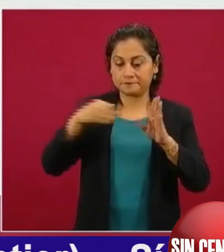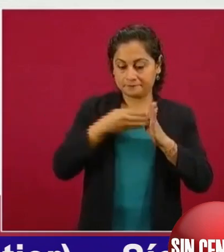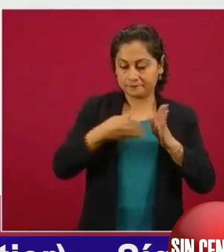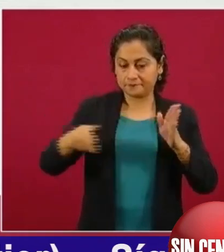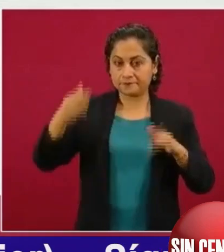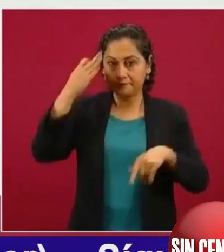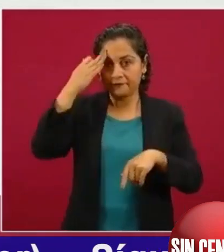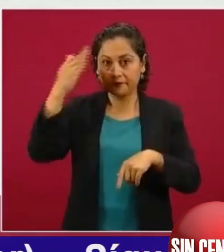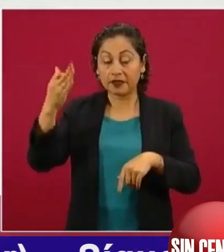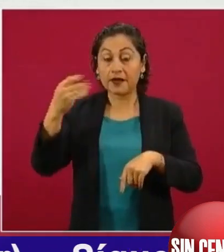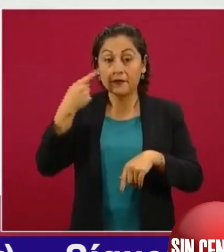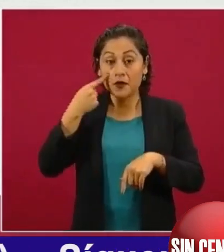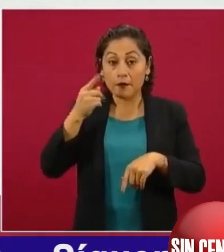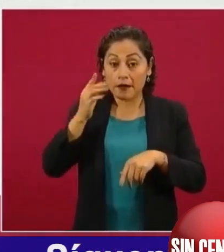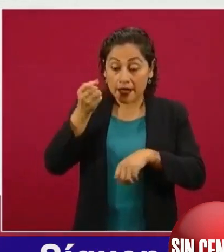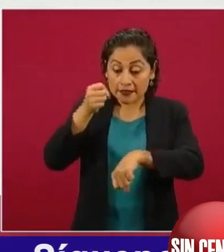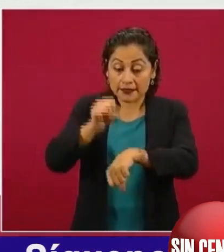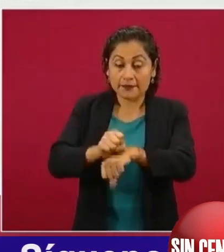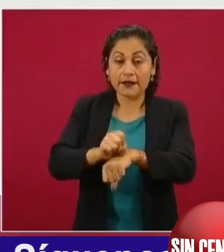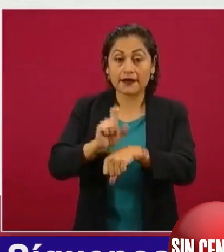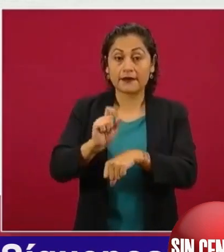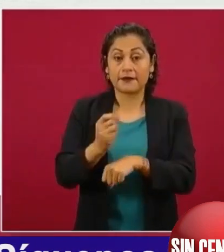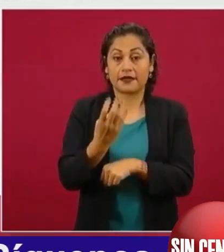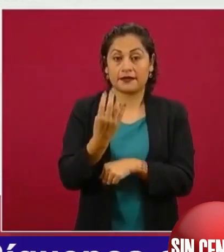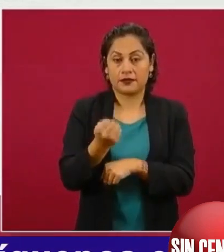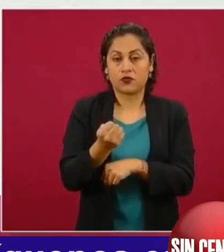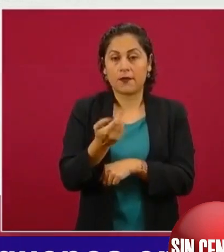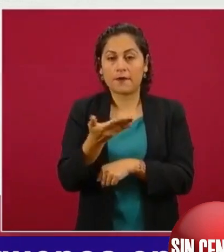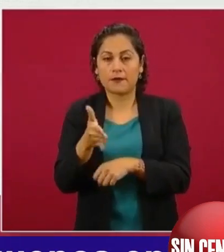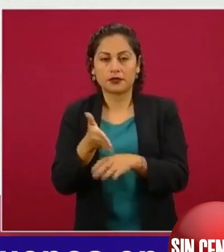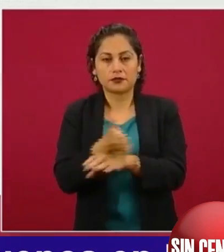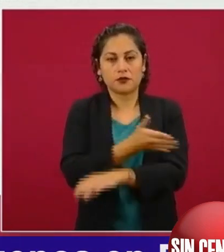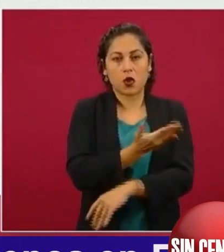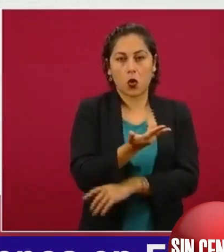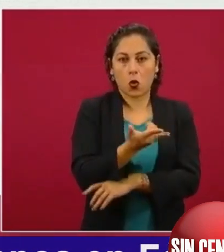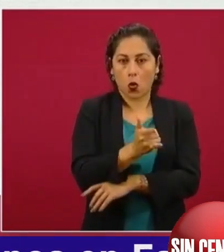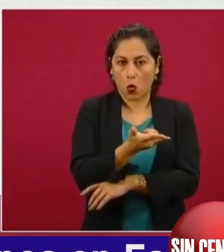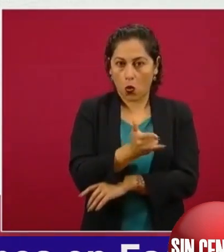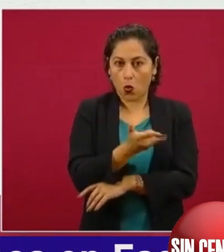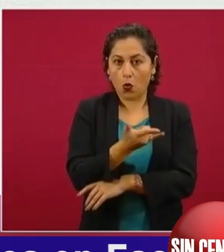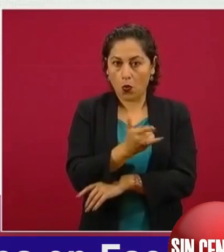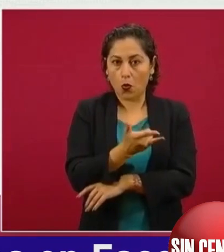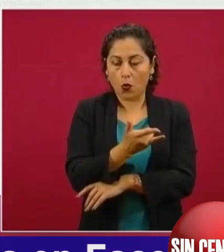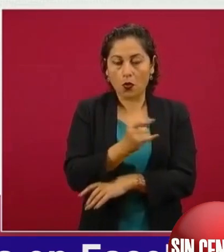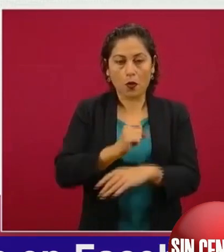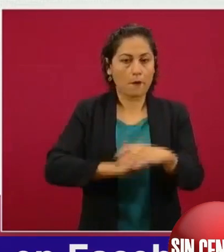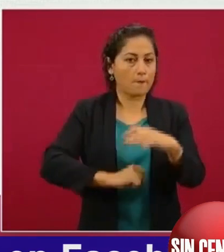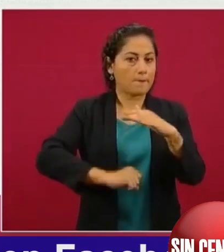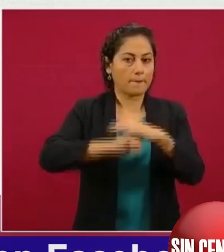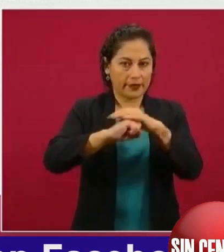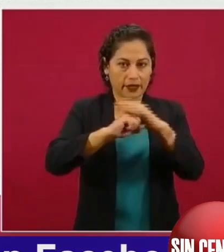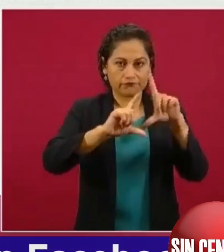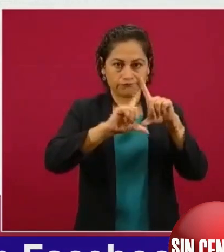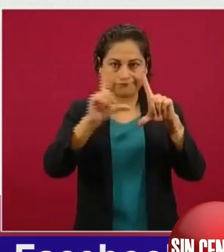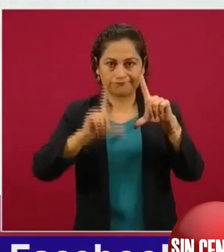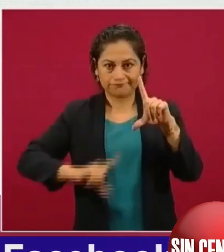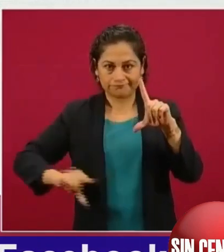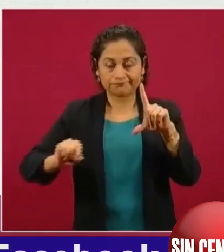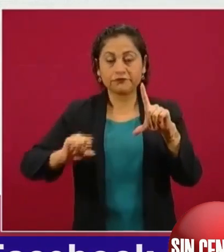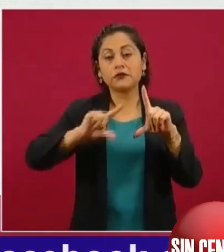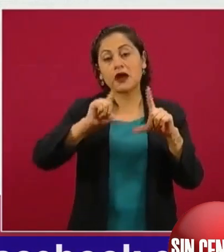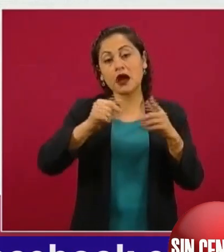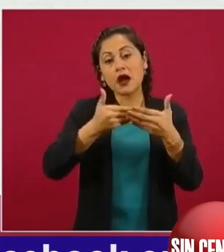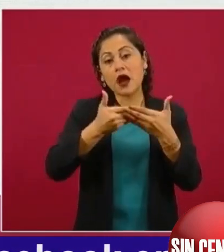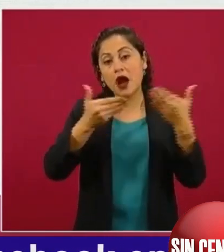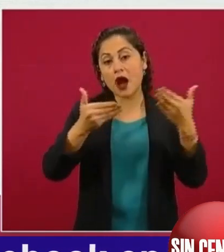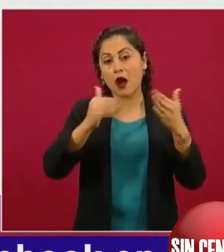En la semana 29, que fue la tercera semana de julio, tuvimos un máximo nacional y después hemos ido